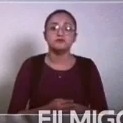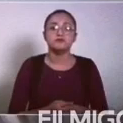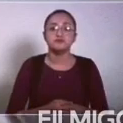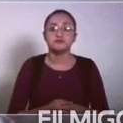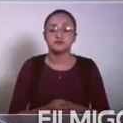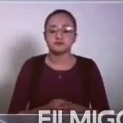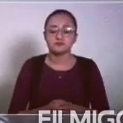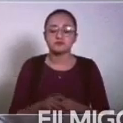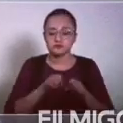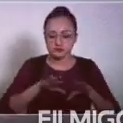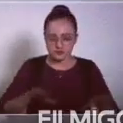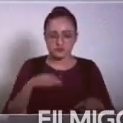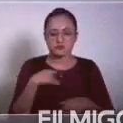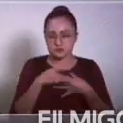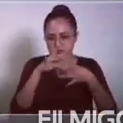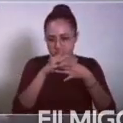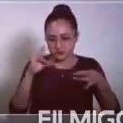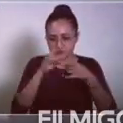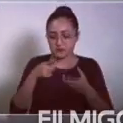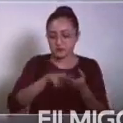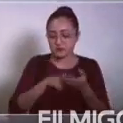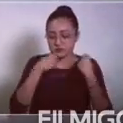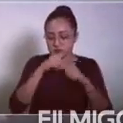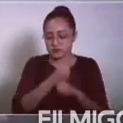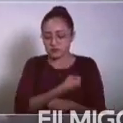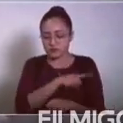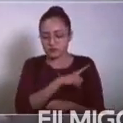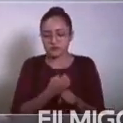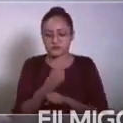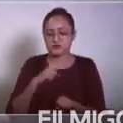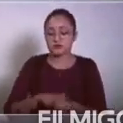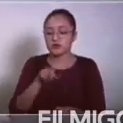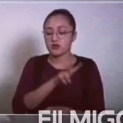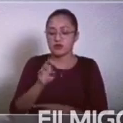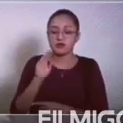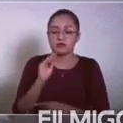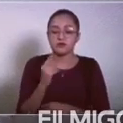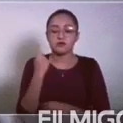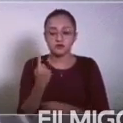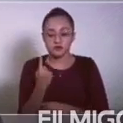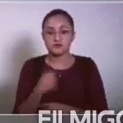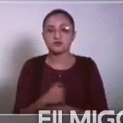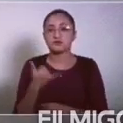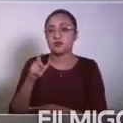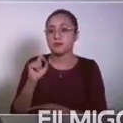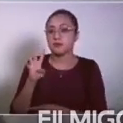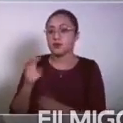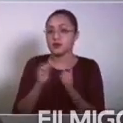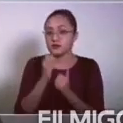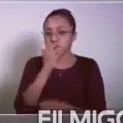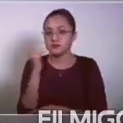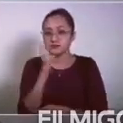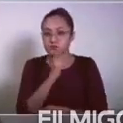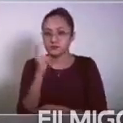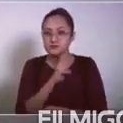están distribuidos de la siguiente manera en la red hospitalaria de los servicios de salud 291 y 24 con ventilación